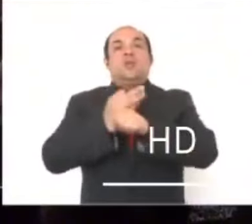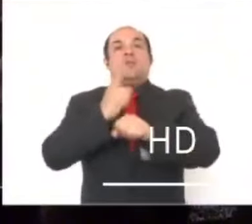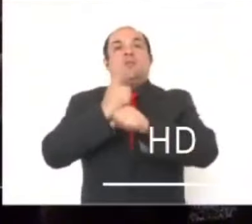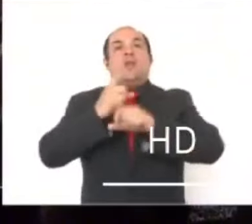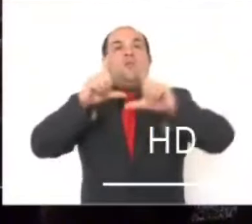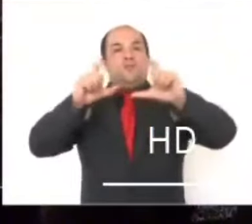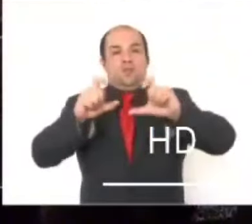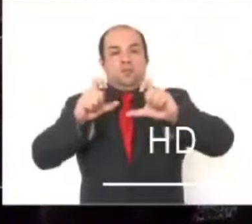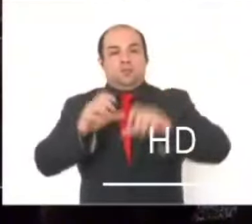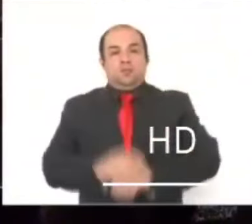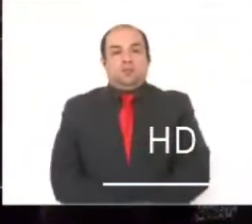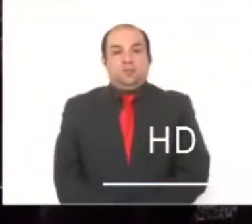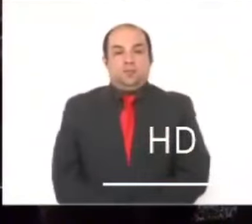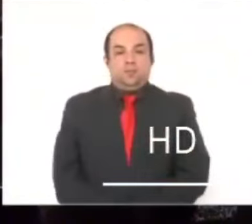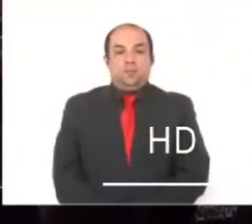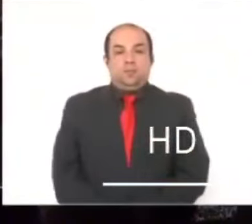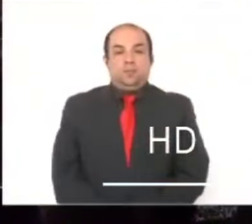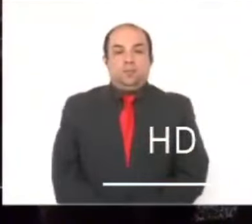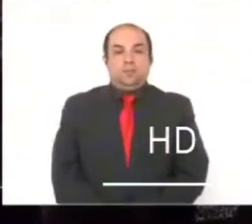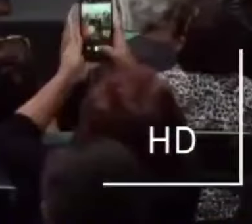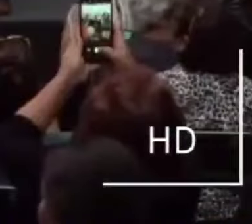la primera.